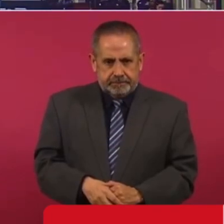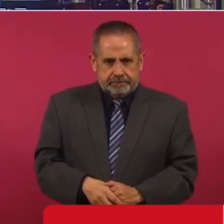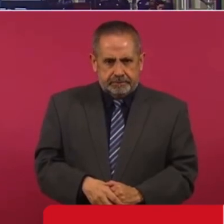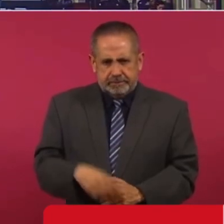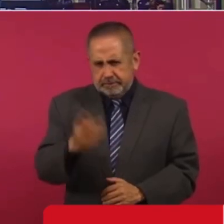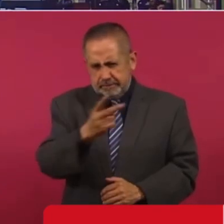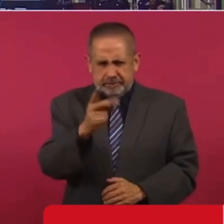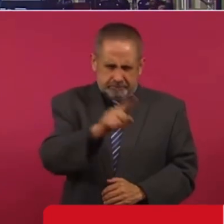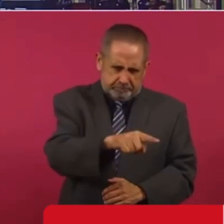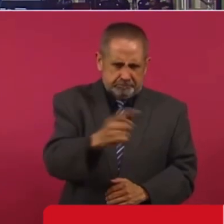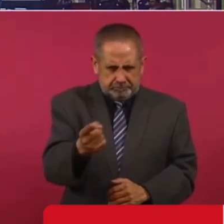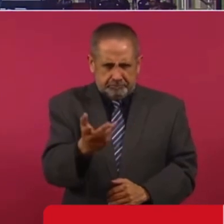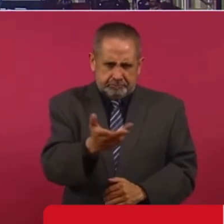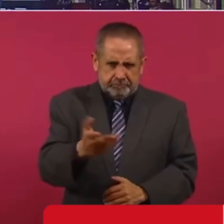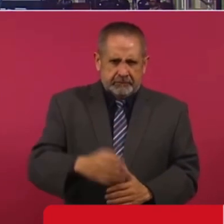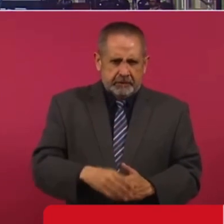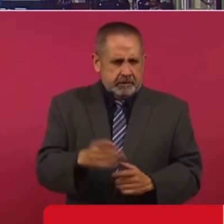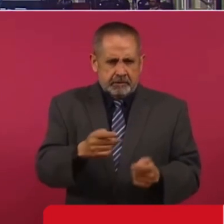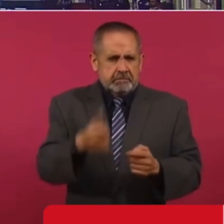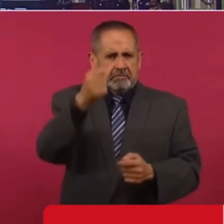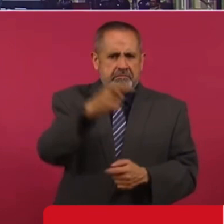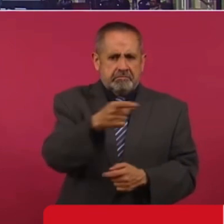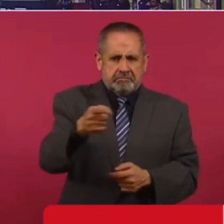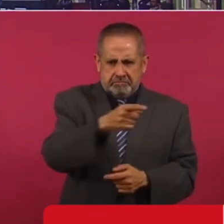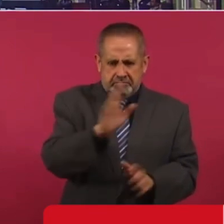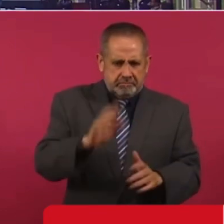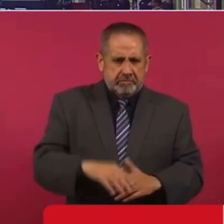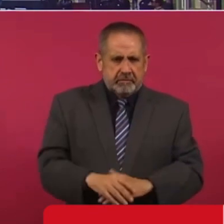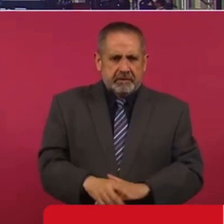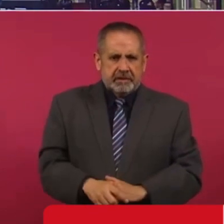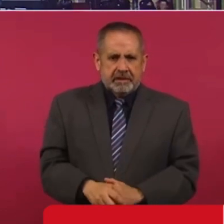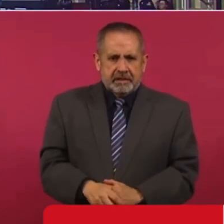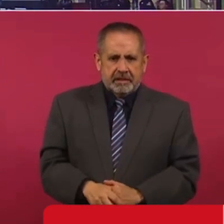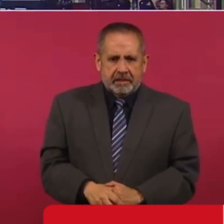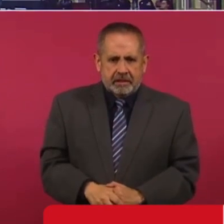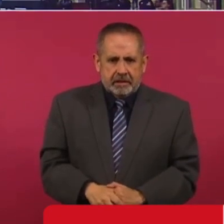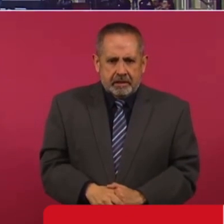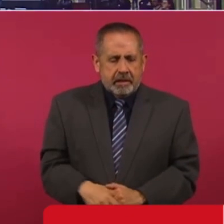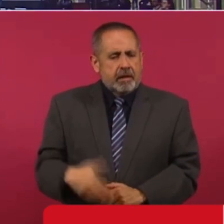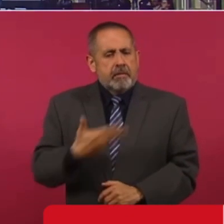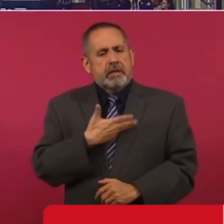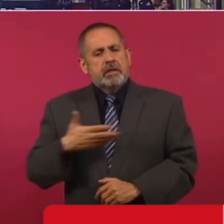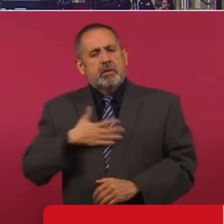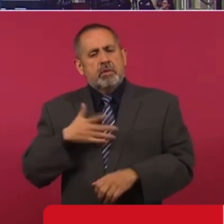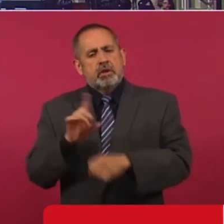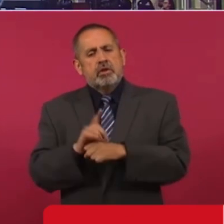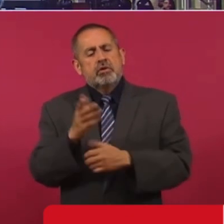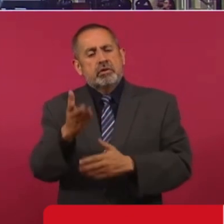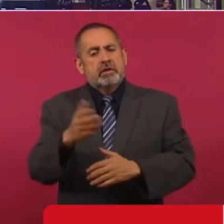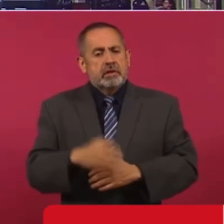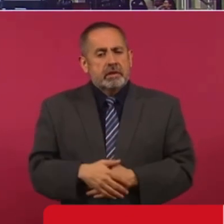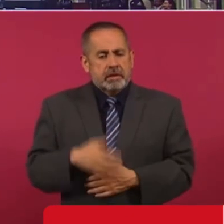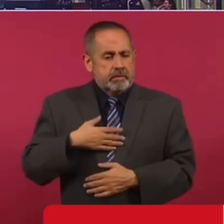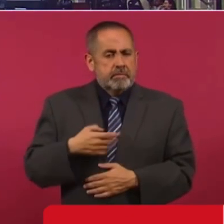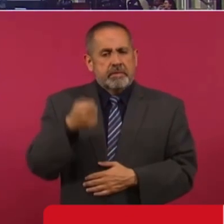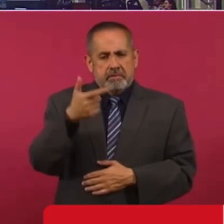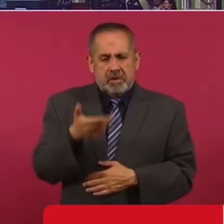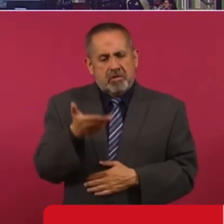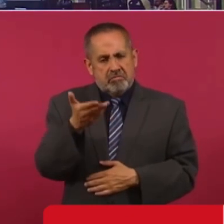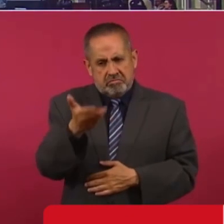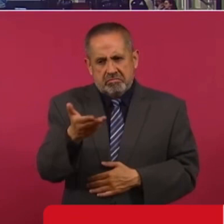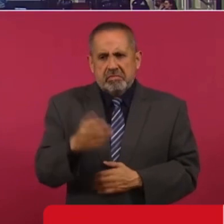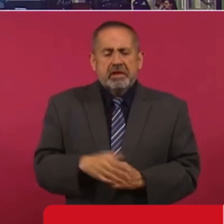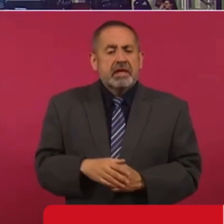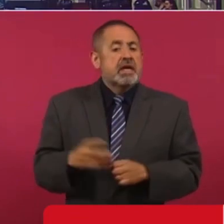Los dos, las dos. Pónganse de acuerdo. Sí. Presidente, muy buenos días. Primeramente, pues